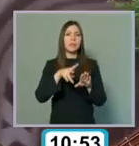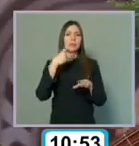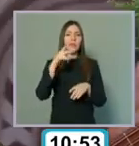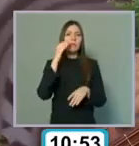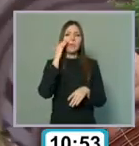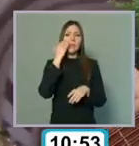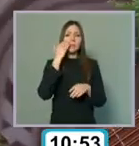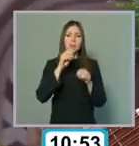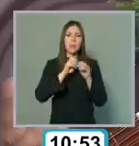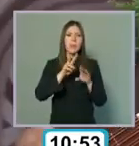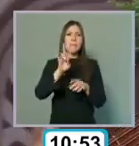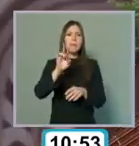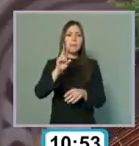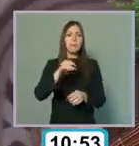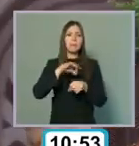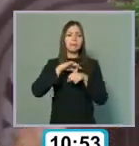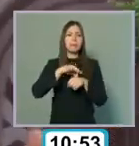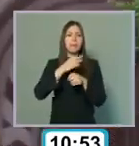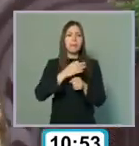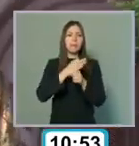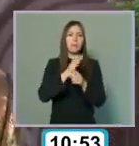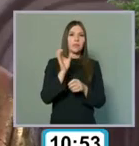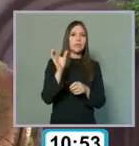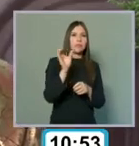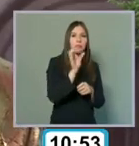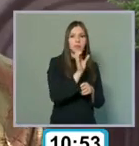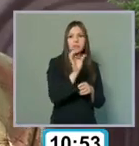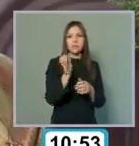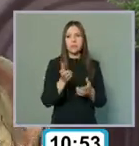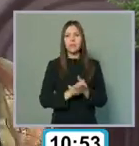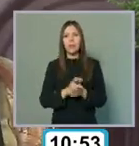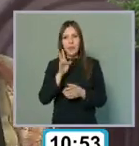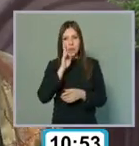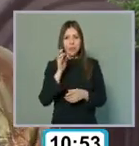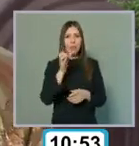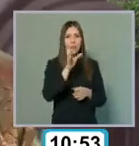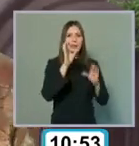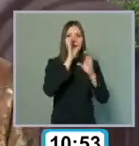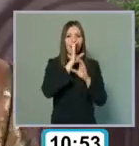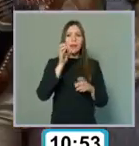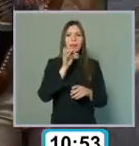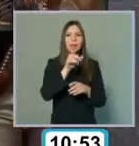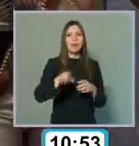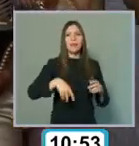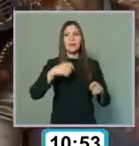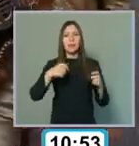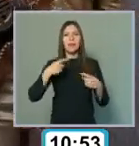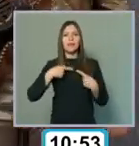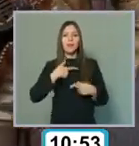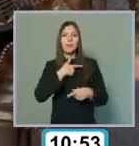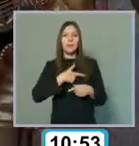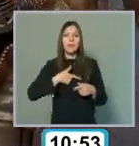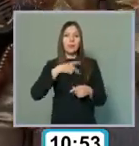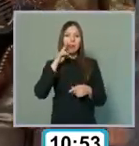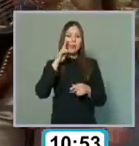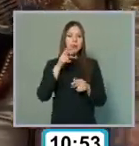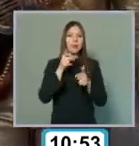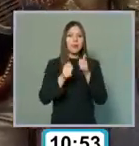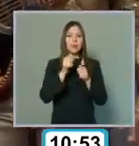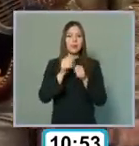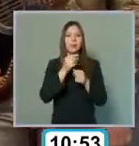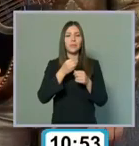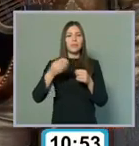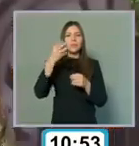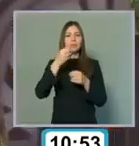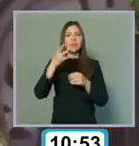en Facebook, y de repente, oye, hicieron una rola pues, y nos puso a tocar y la gente pues empezó a responder muy bien ahí